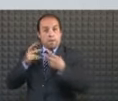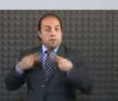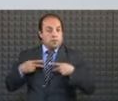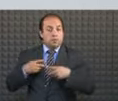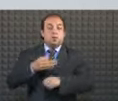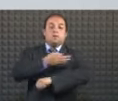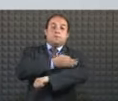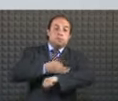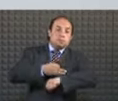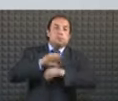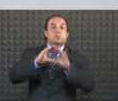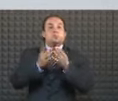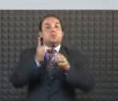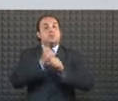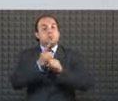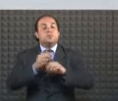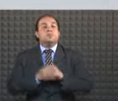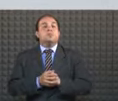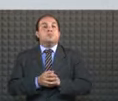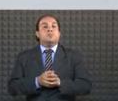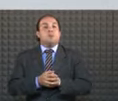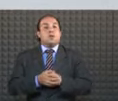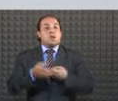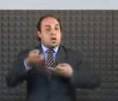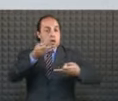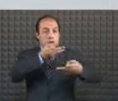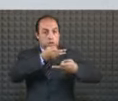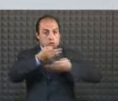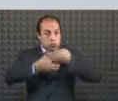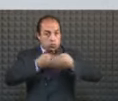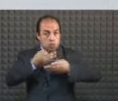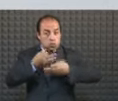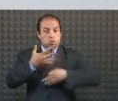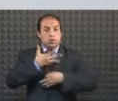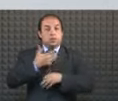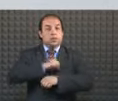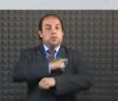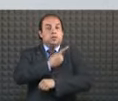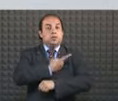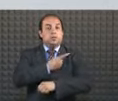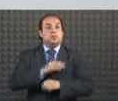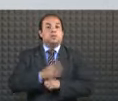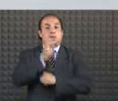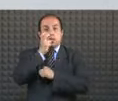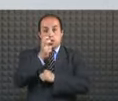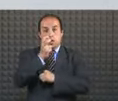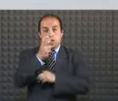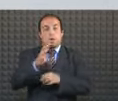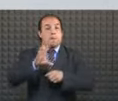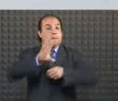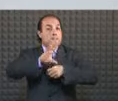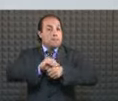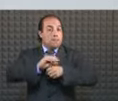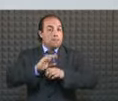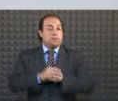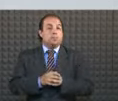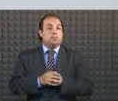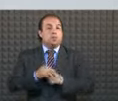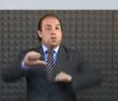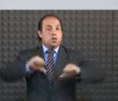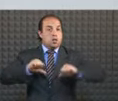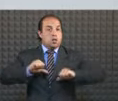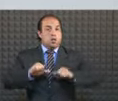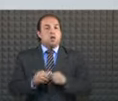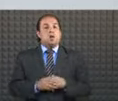las familias, las comunidades, para entre todos producir salud, porque de eso es lo que nos va a permitir, con actividades